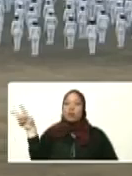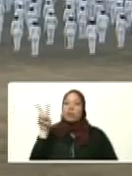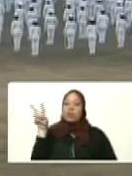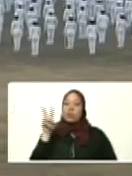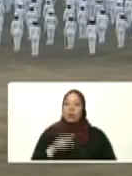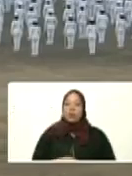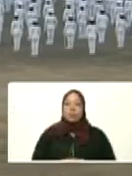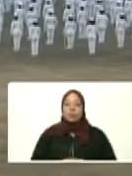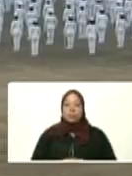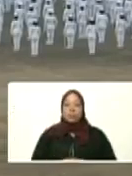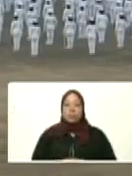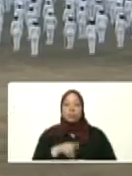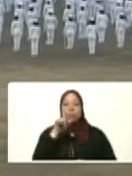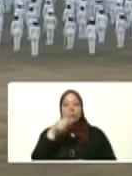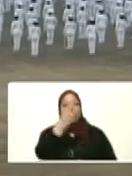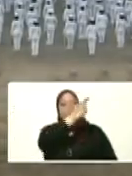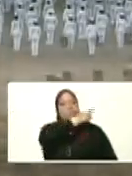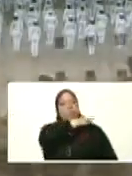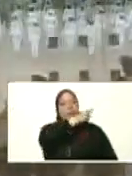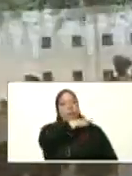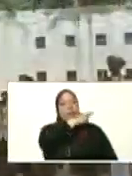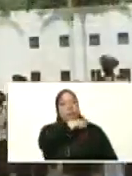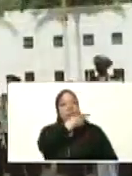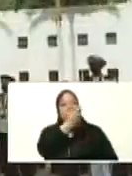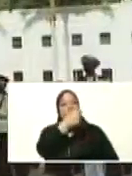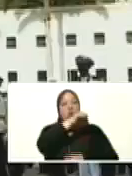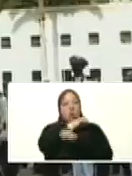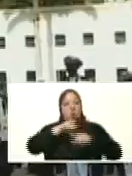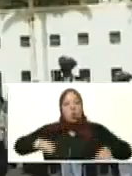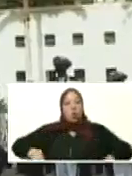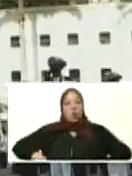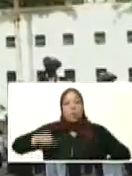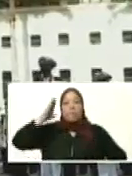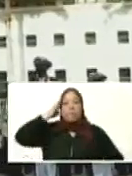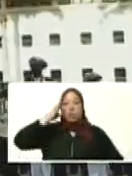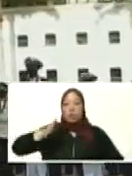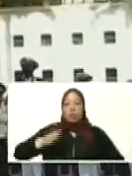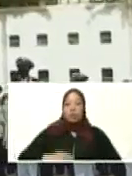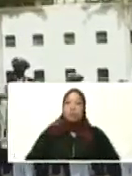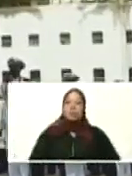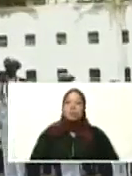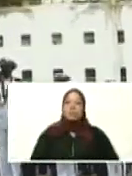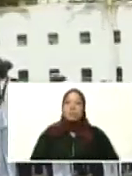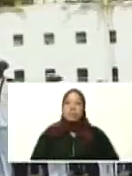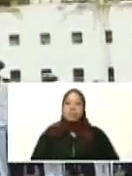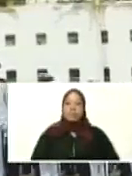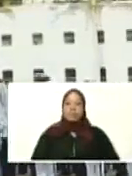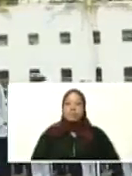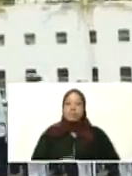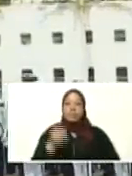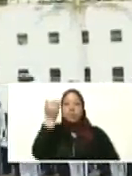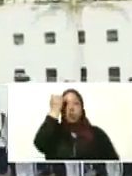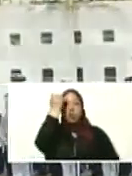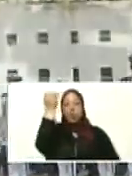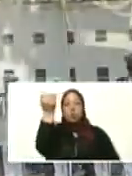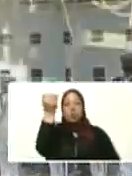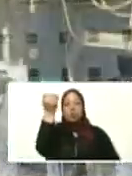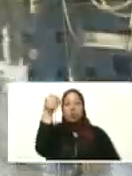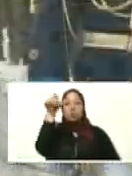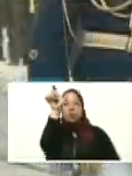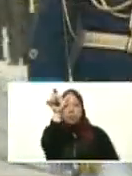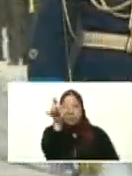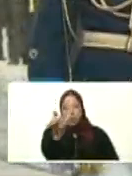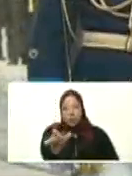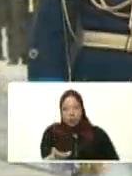Venezuela, comandante en jefe de la Fuerza Armada Nacional Bolivariana. Con vista al